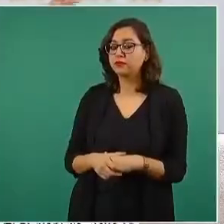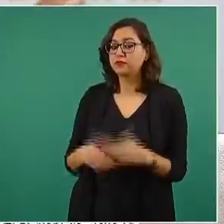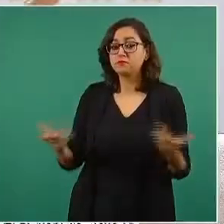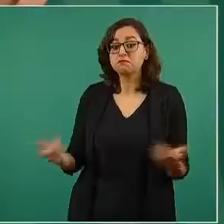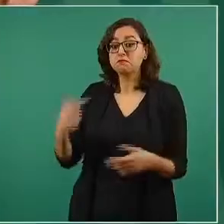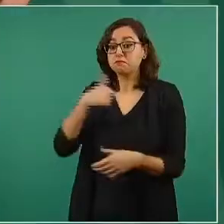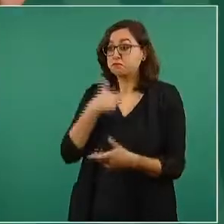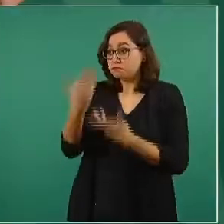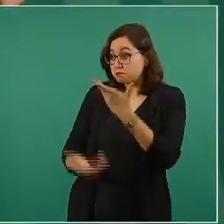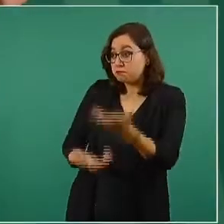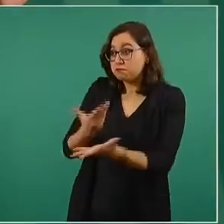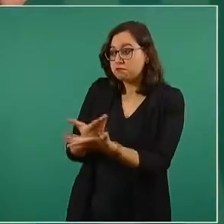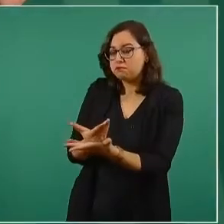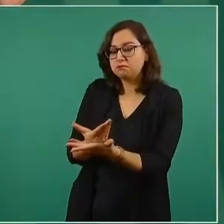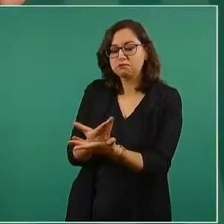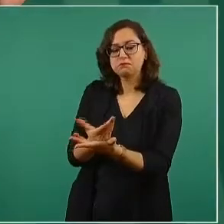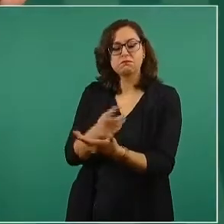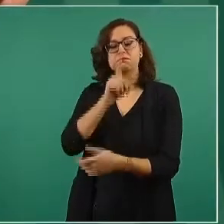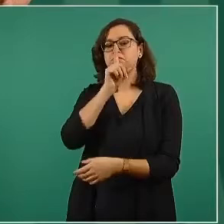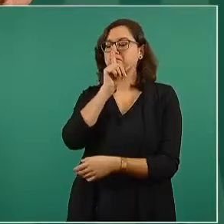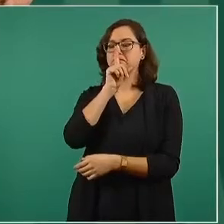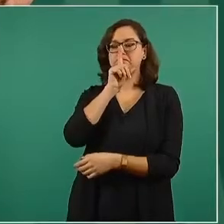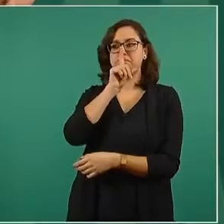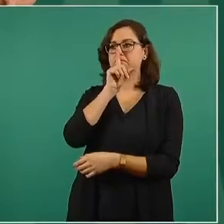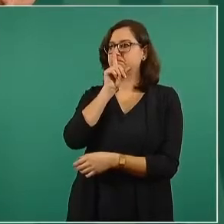Yo no lo voy a hacer